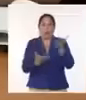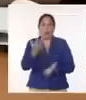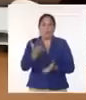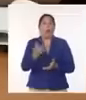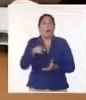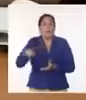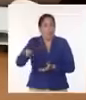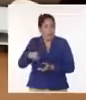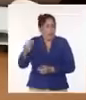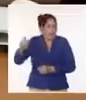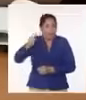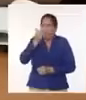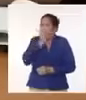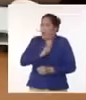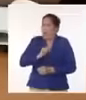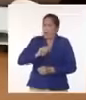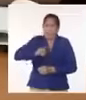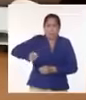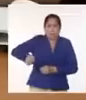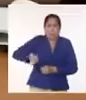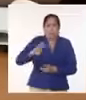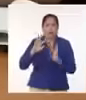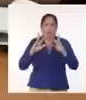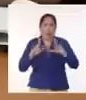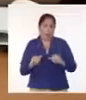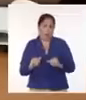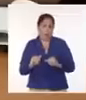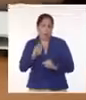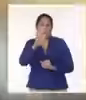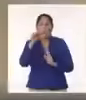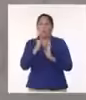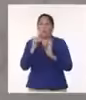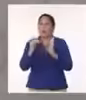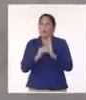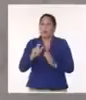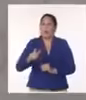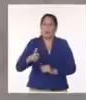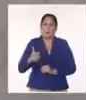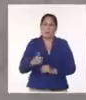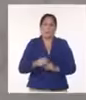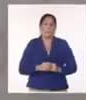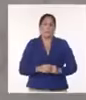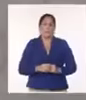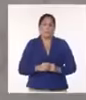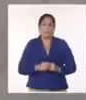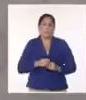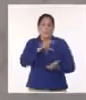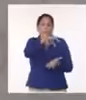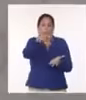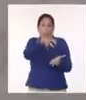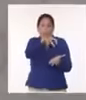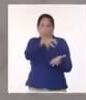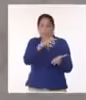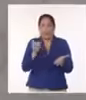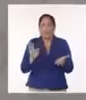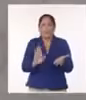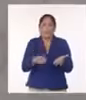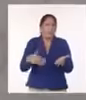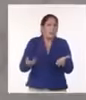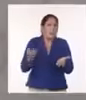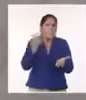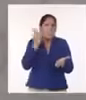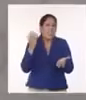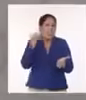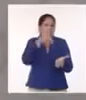uno de los transportistas con una cifra de 4 millones de pesos. Ese mercado, ¿de dónde se abastece?